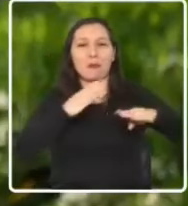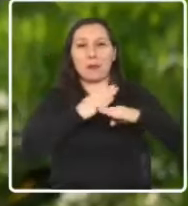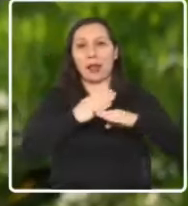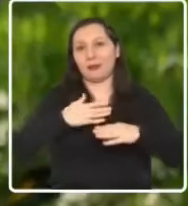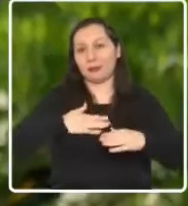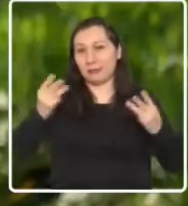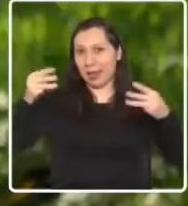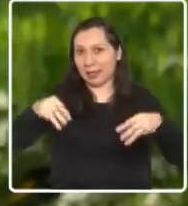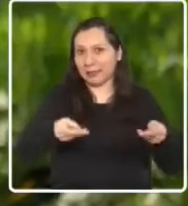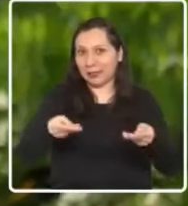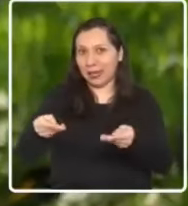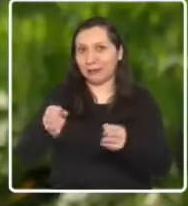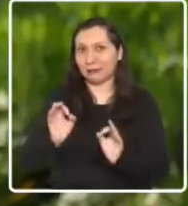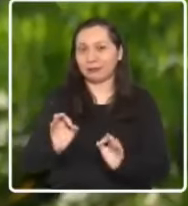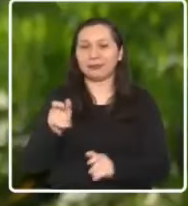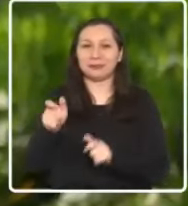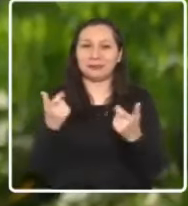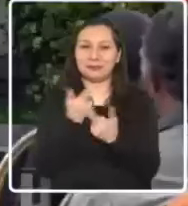Magallánico, por supuesto.